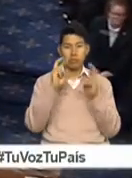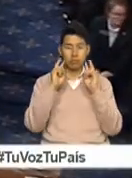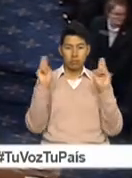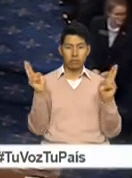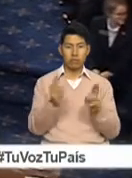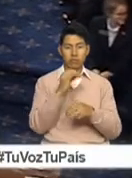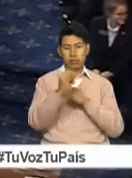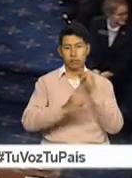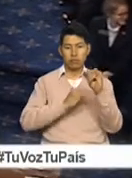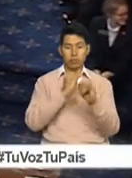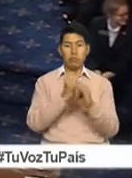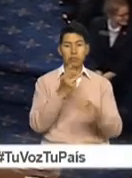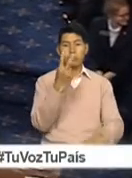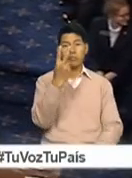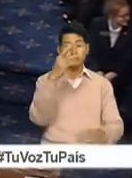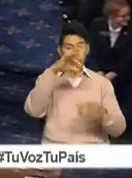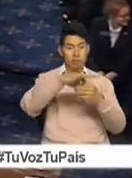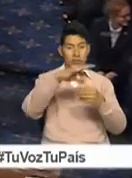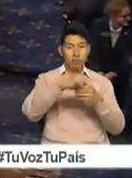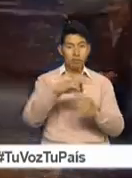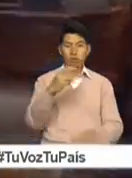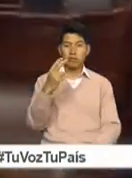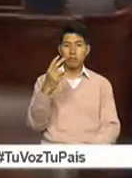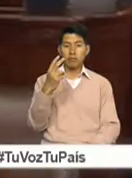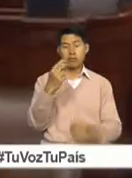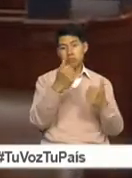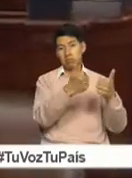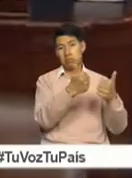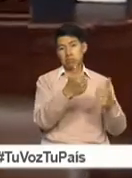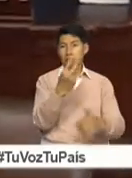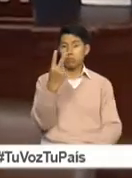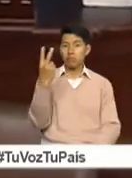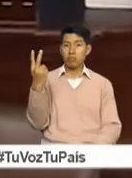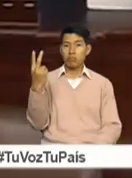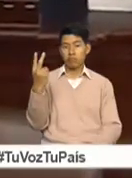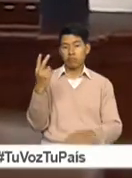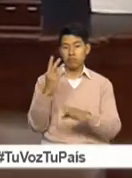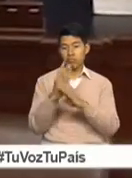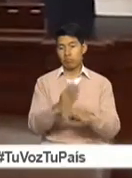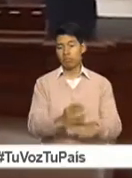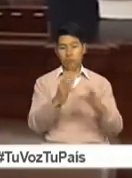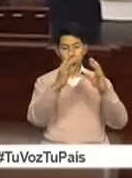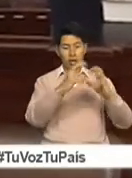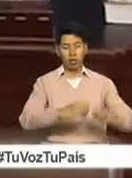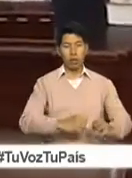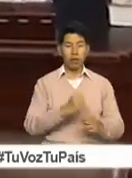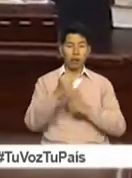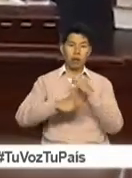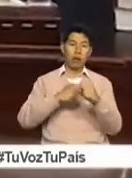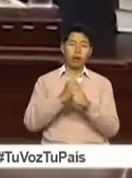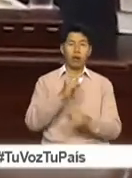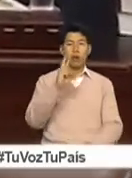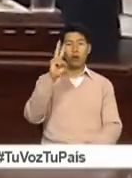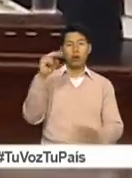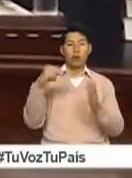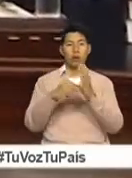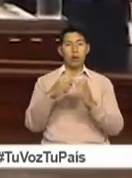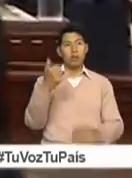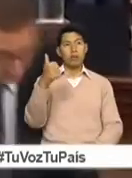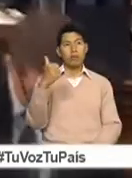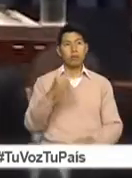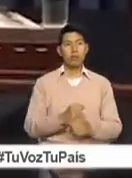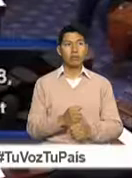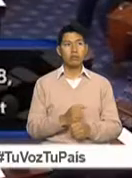dos votos dos derrotas el obamacare la reforma sanitaria hecha en 2010 por barack obama resiste